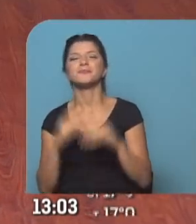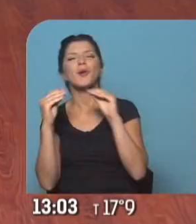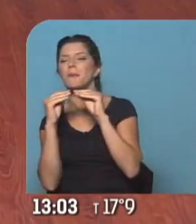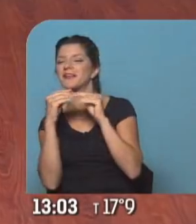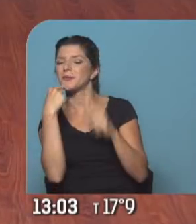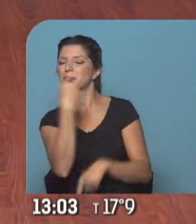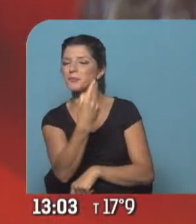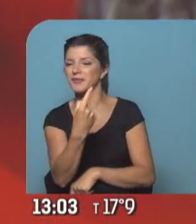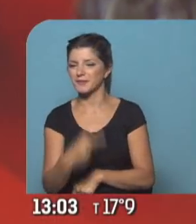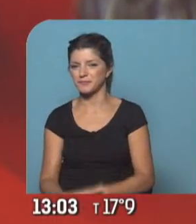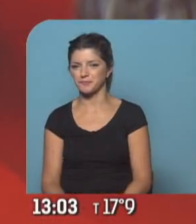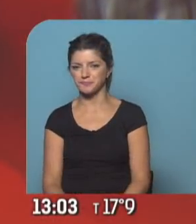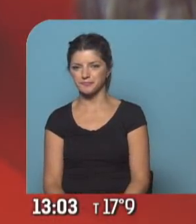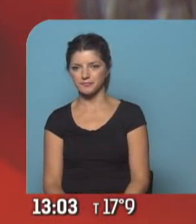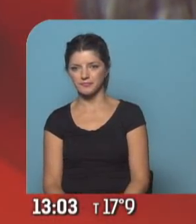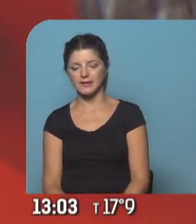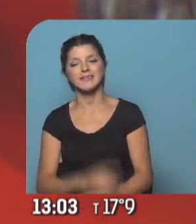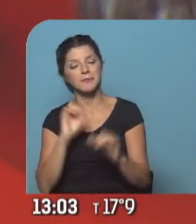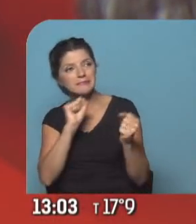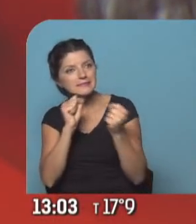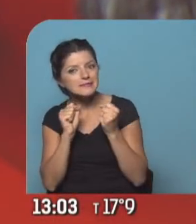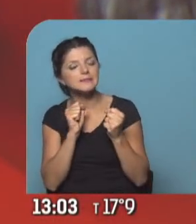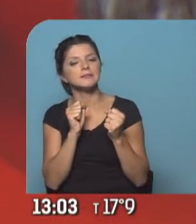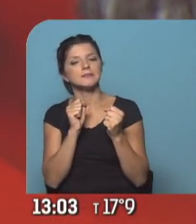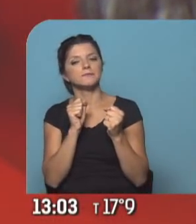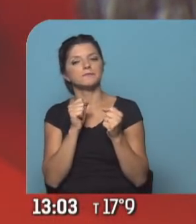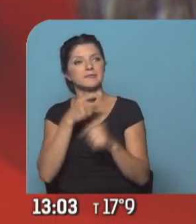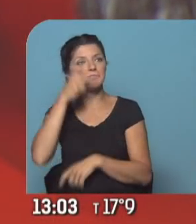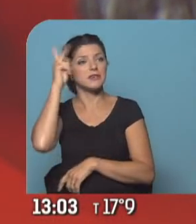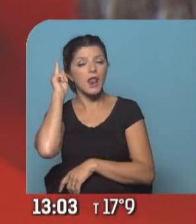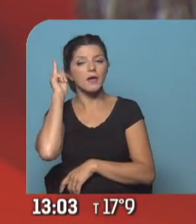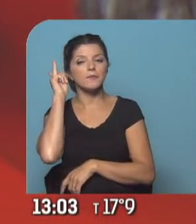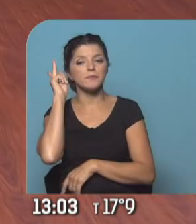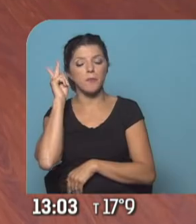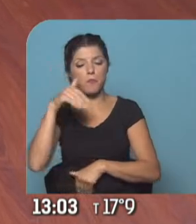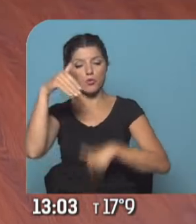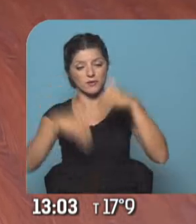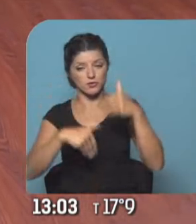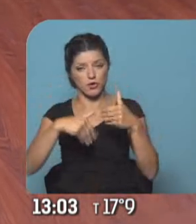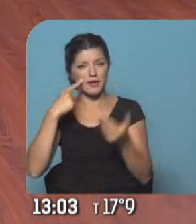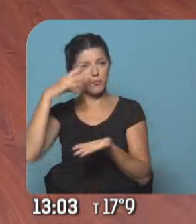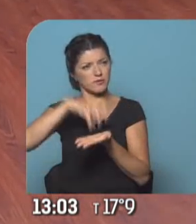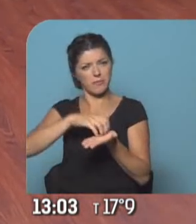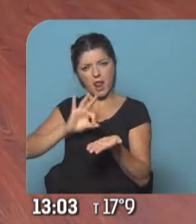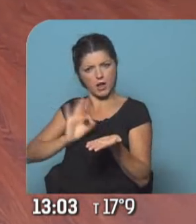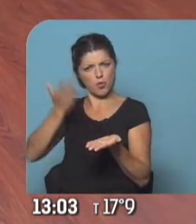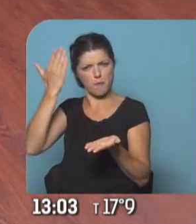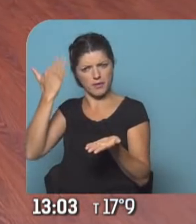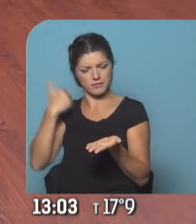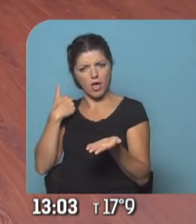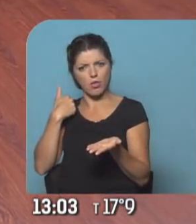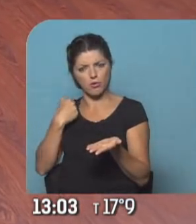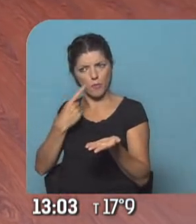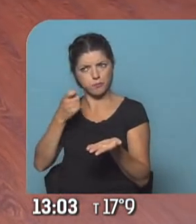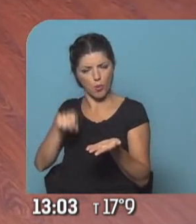Y en cierto modo la inquietud también es por esa apatía que caracteriza a Chile. Las elecciones municipales del año pasado han demostrado que es el